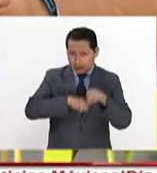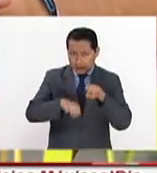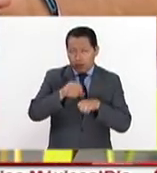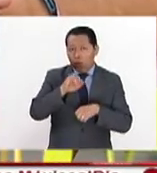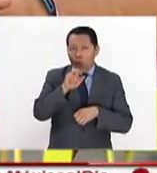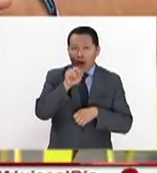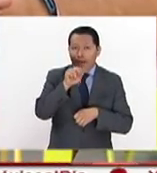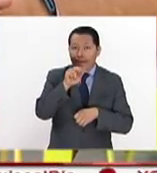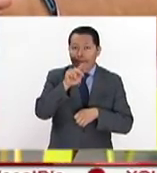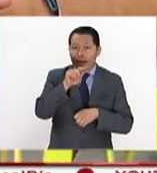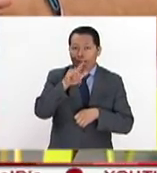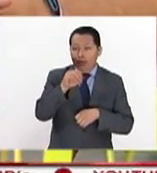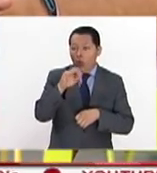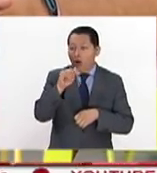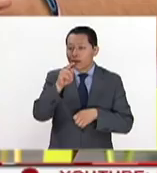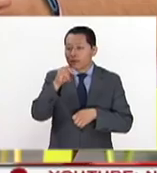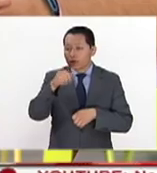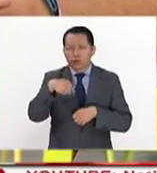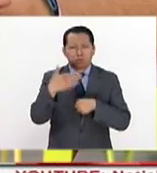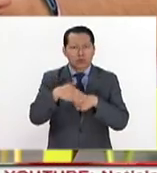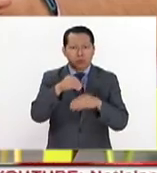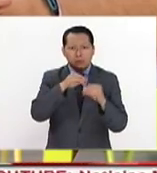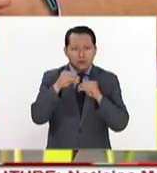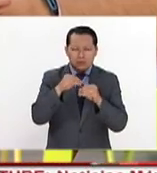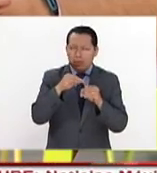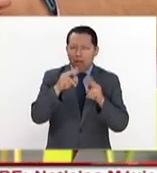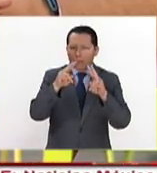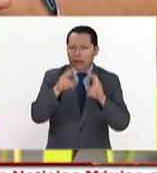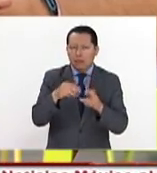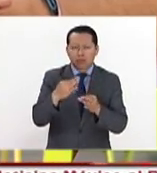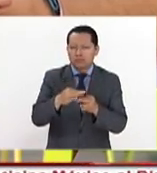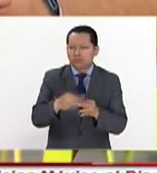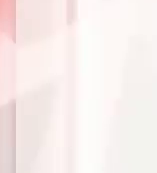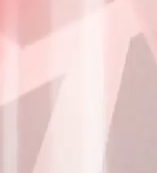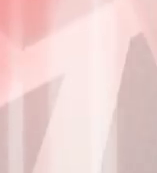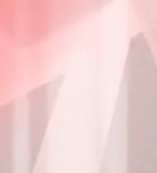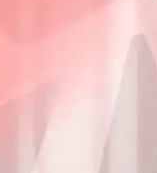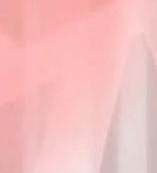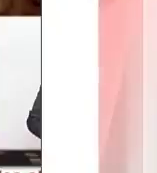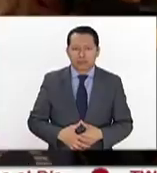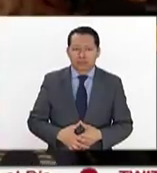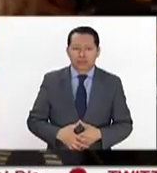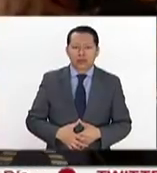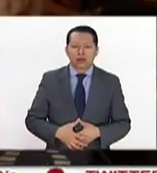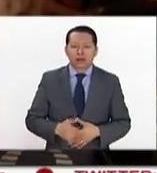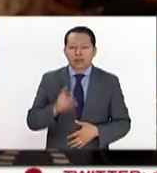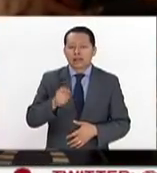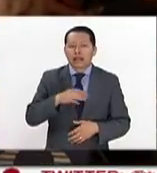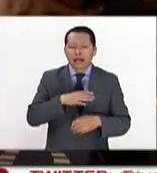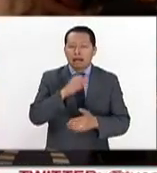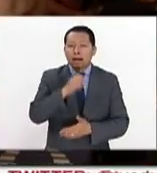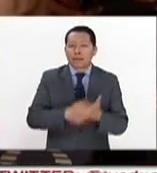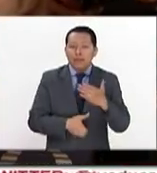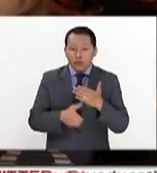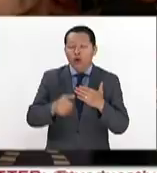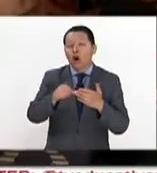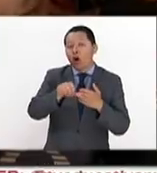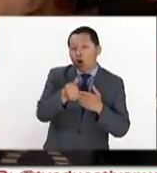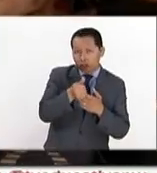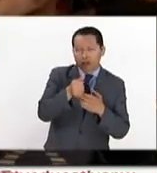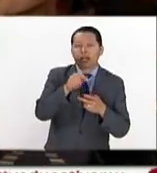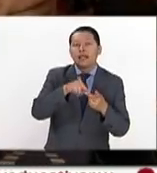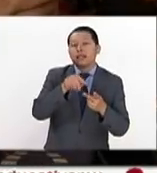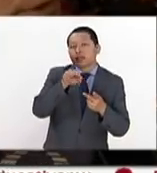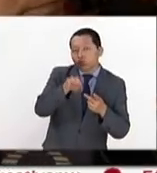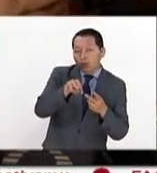añadió que en la próxima ronda ya pueden cerrarse algunos temas. Las soluciones de los capítulos 11,